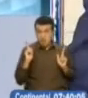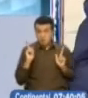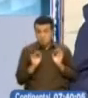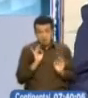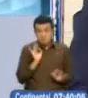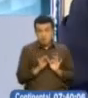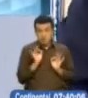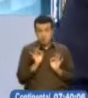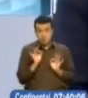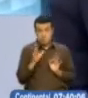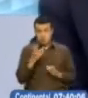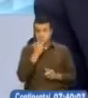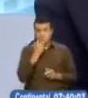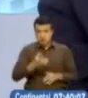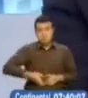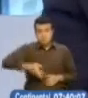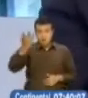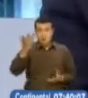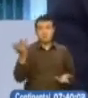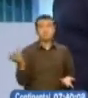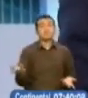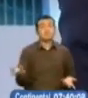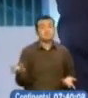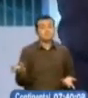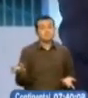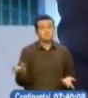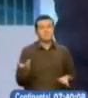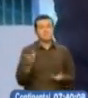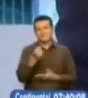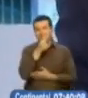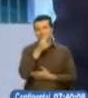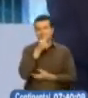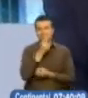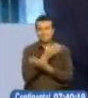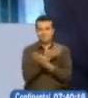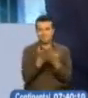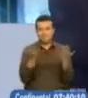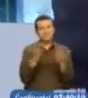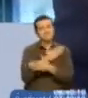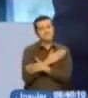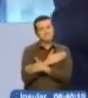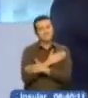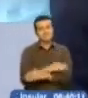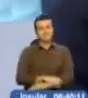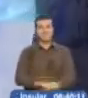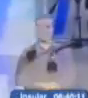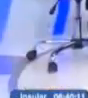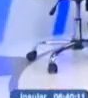lance la piedra. Esto fue Pensamiento Crítico. Soy Carlos Rabascal. Un fuerte abrazo.